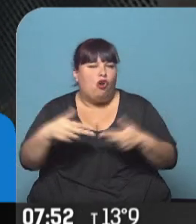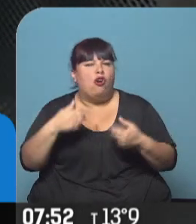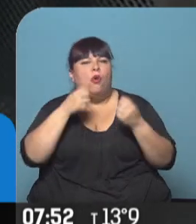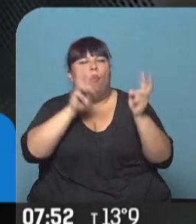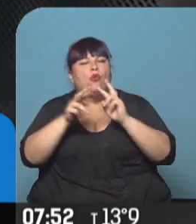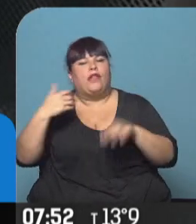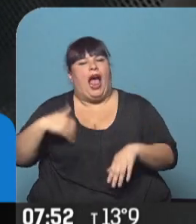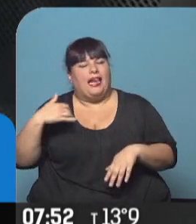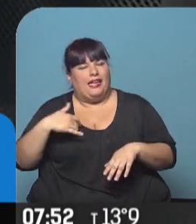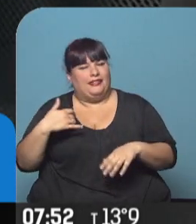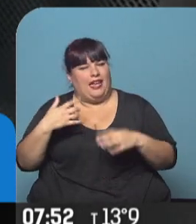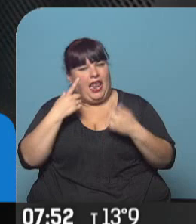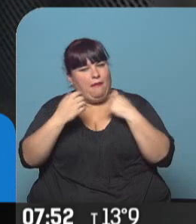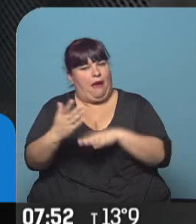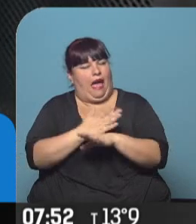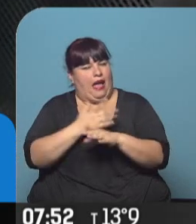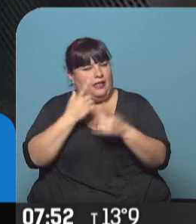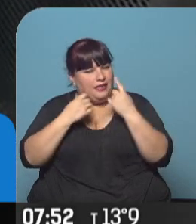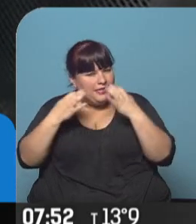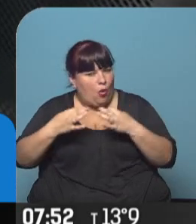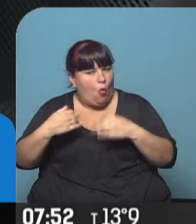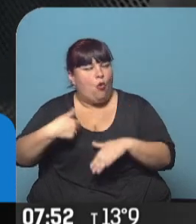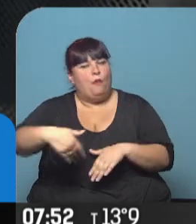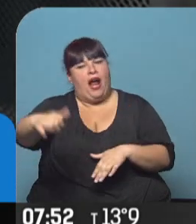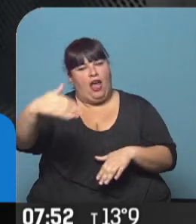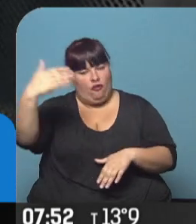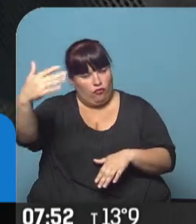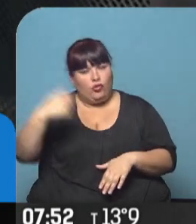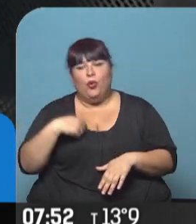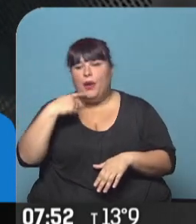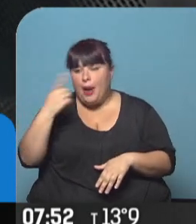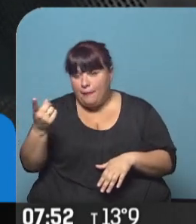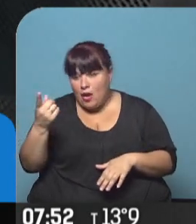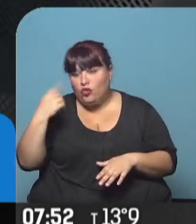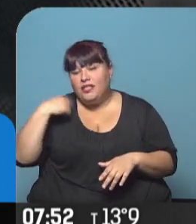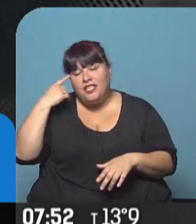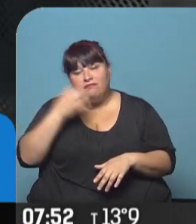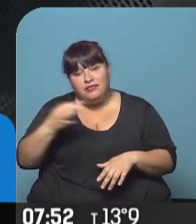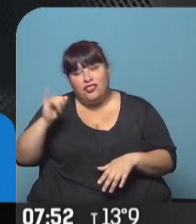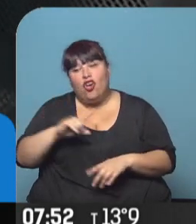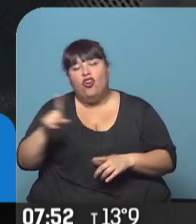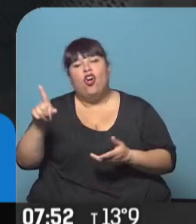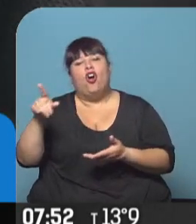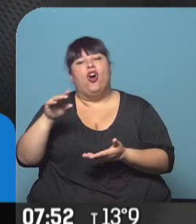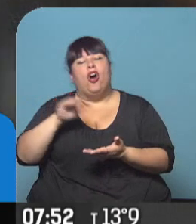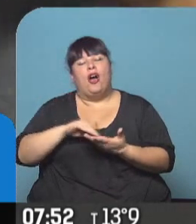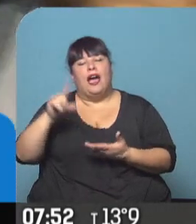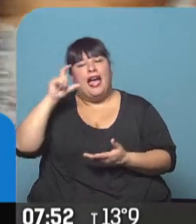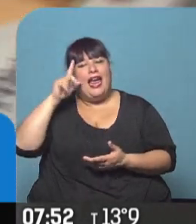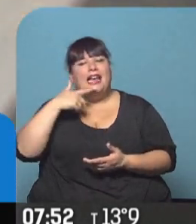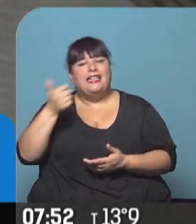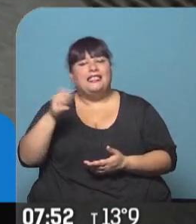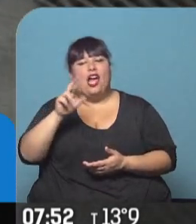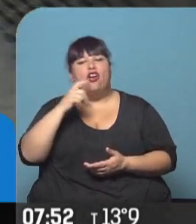un país más previsible de acá al futuro y le voy a preguntar si mi lectura es correcta a la doctora en sallent de